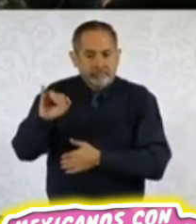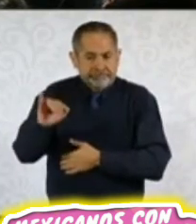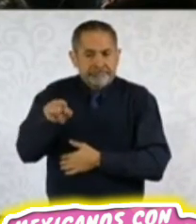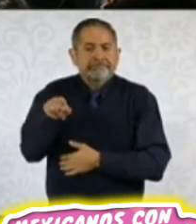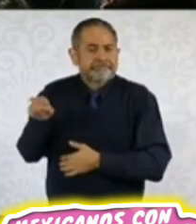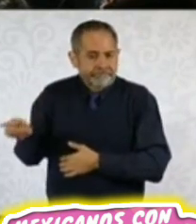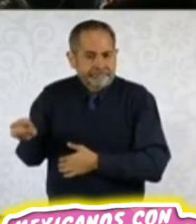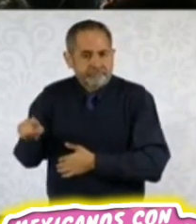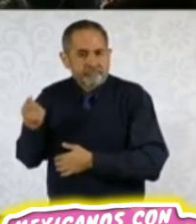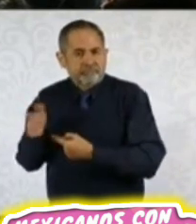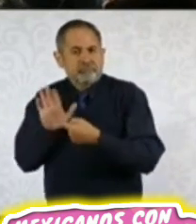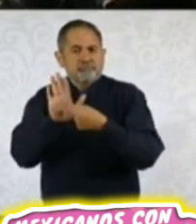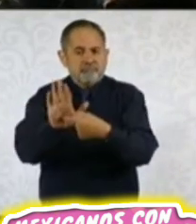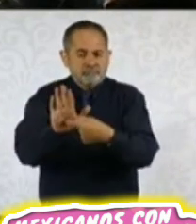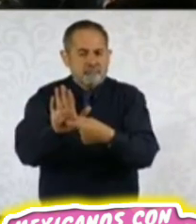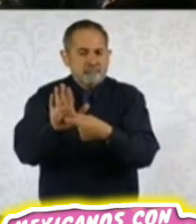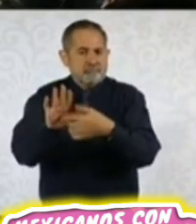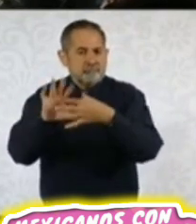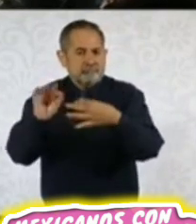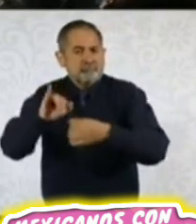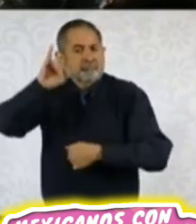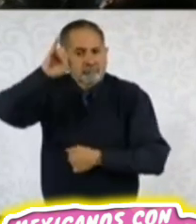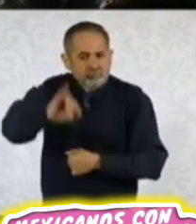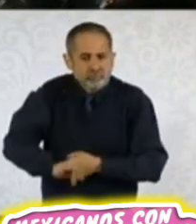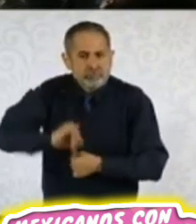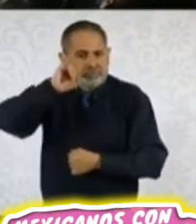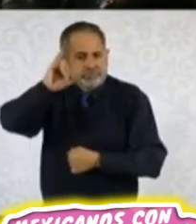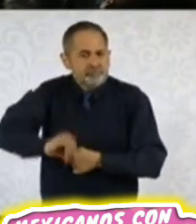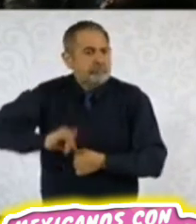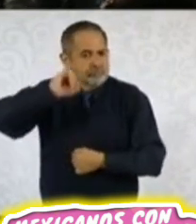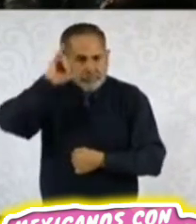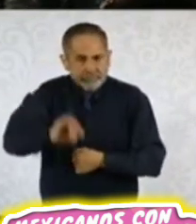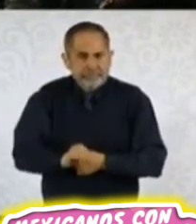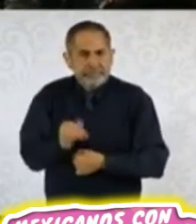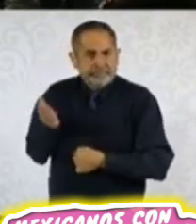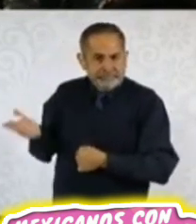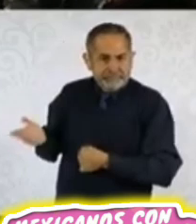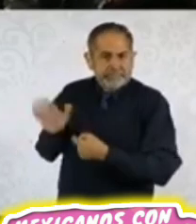quien va a presentar todos los jueves